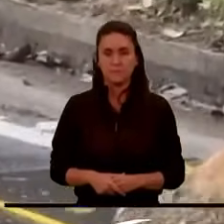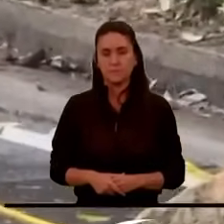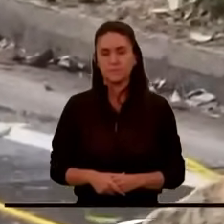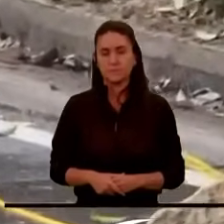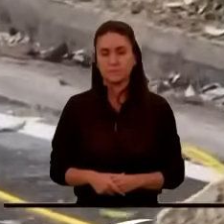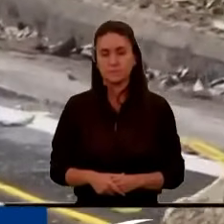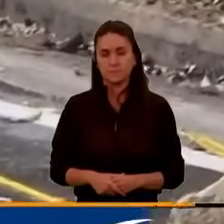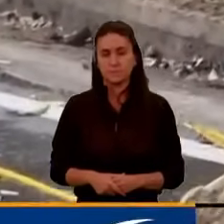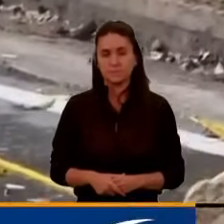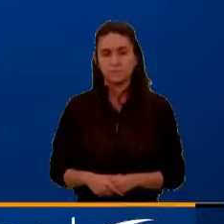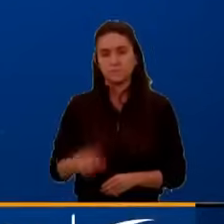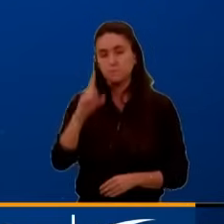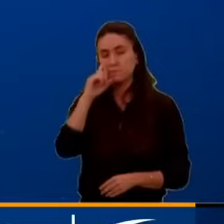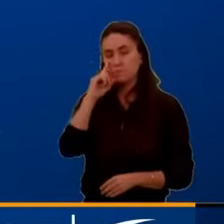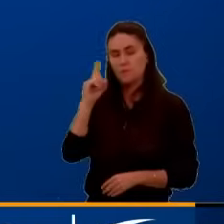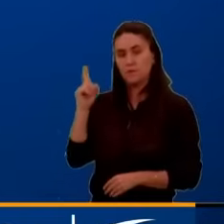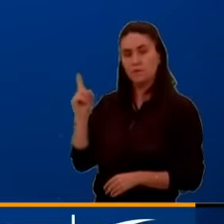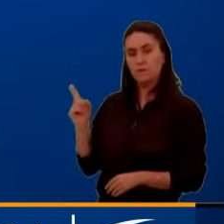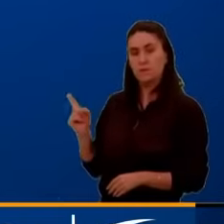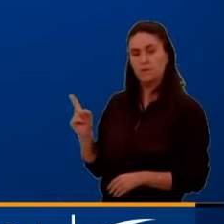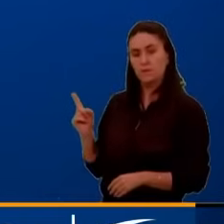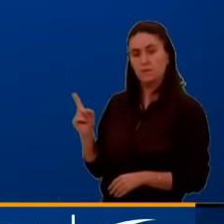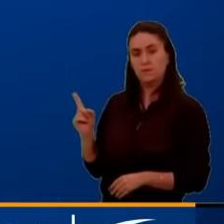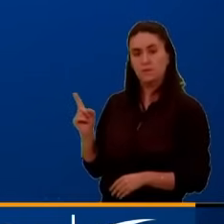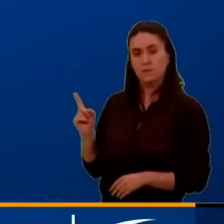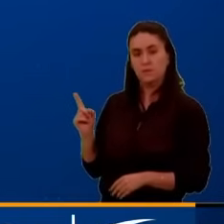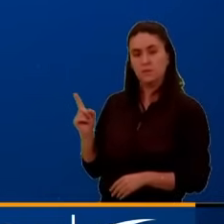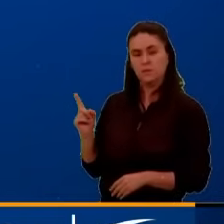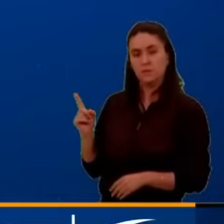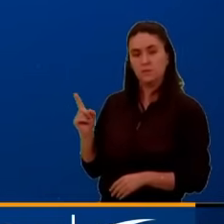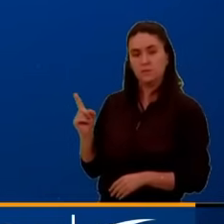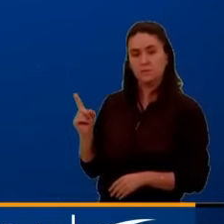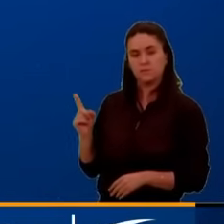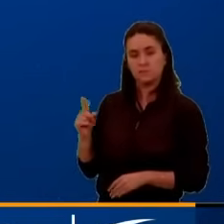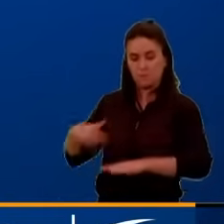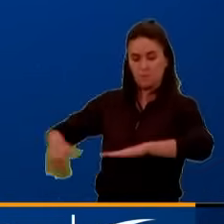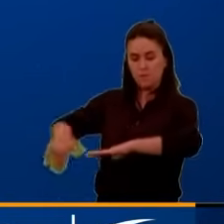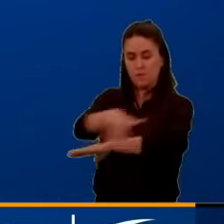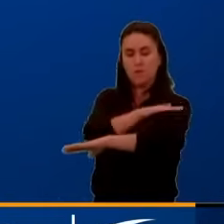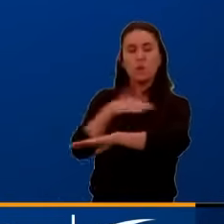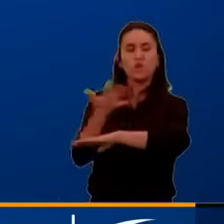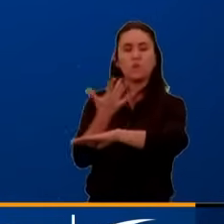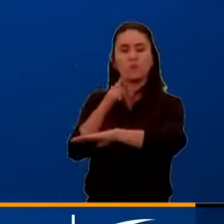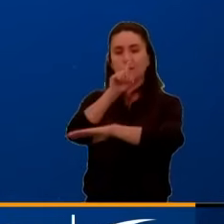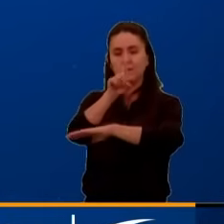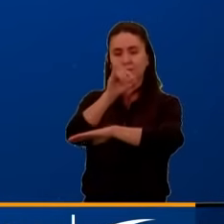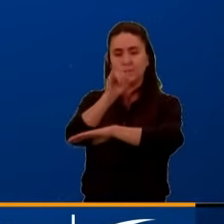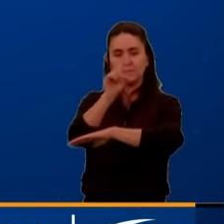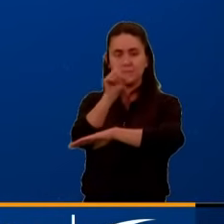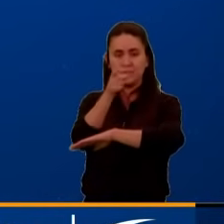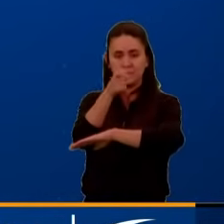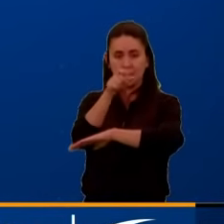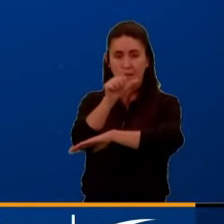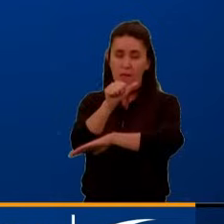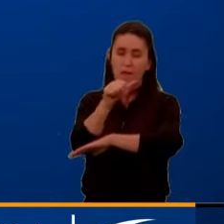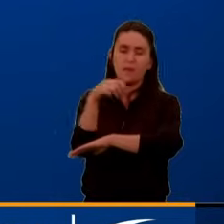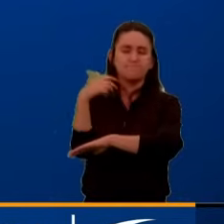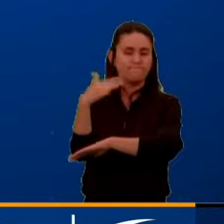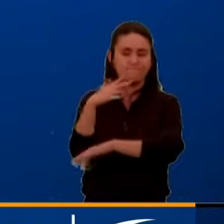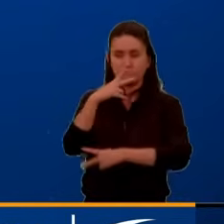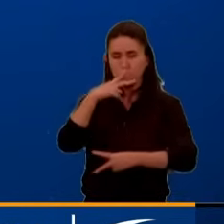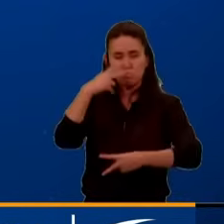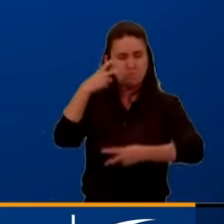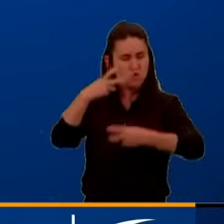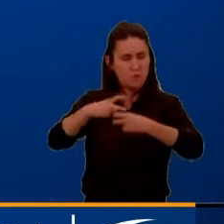Las imágenes que ustedes observan en este momento son en la transversal del Sisga. Se complica la situación en esta importante vía